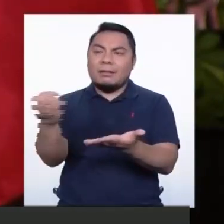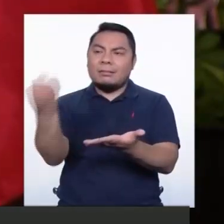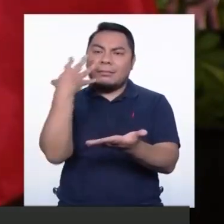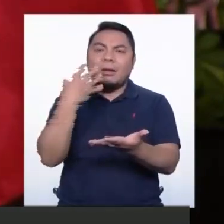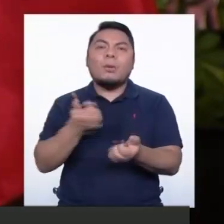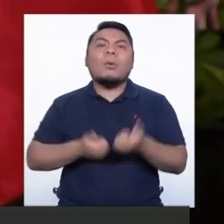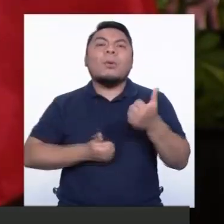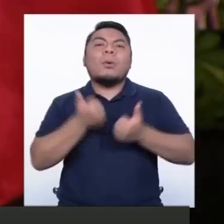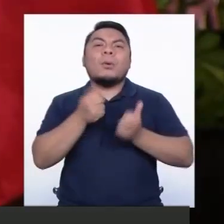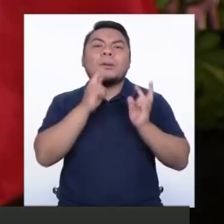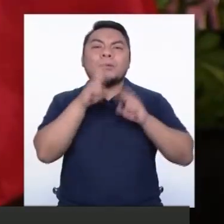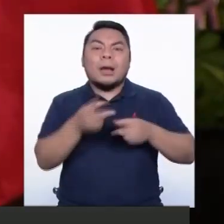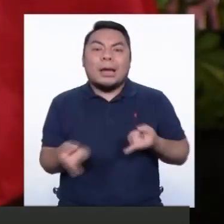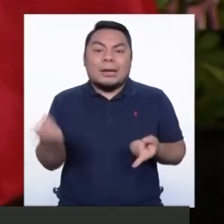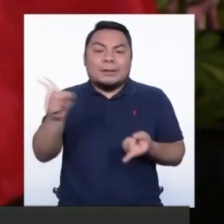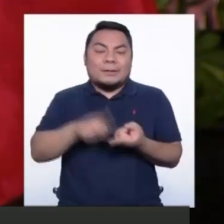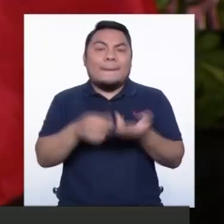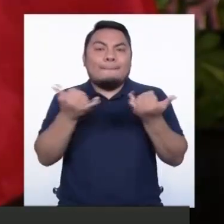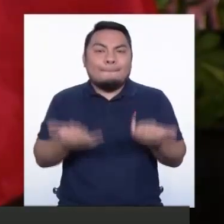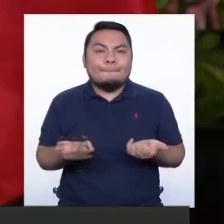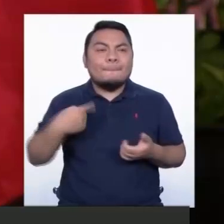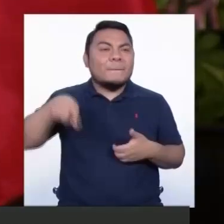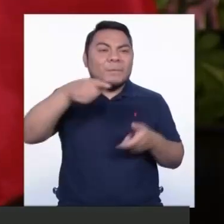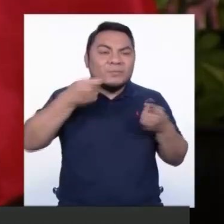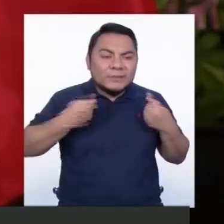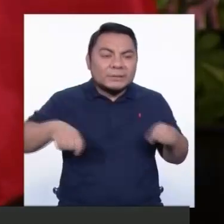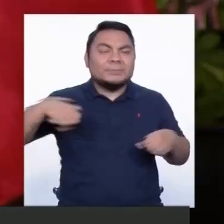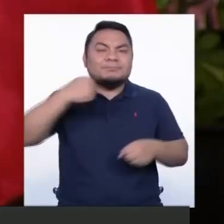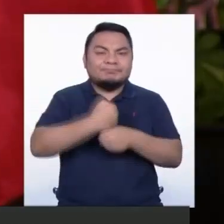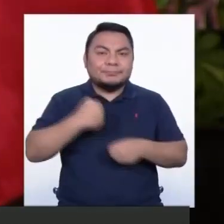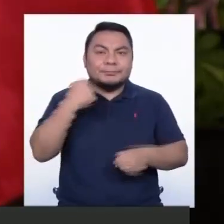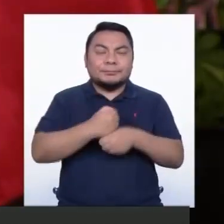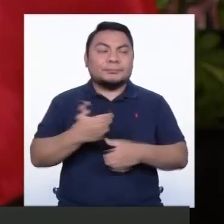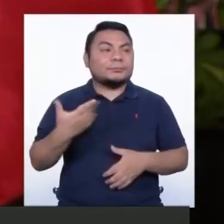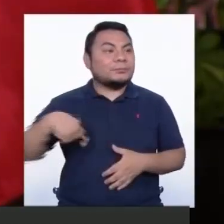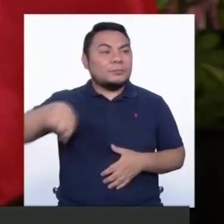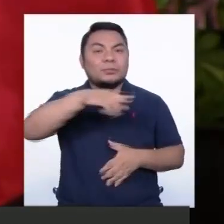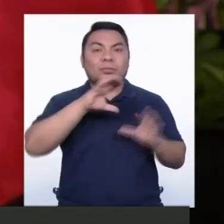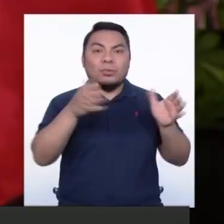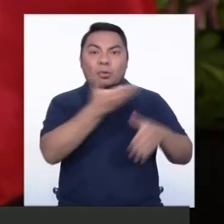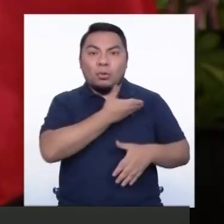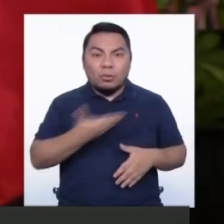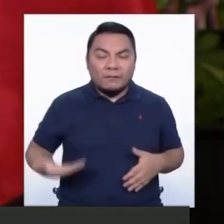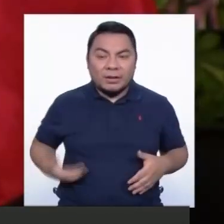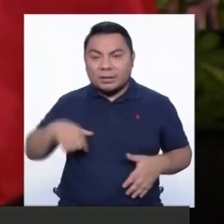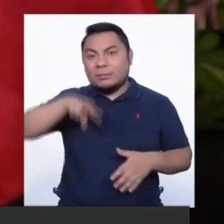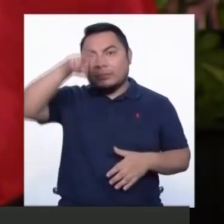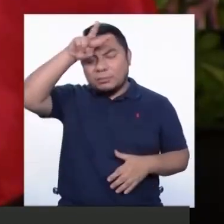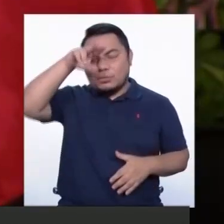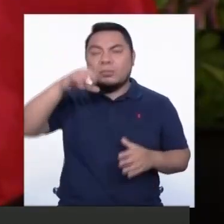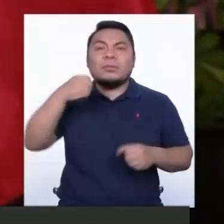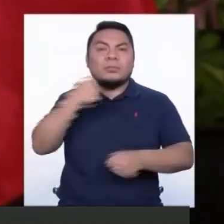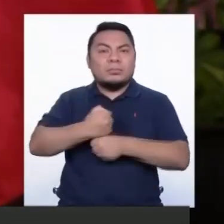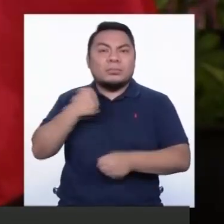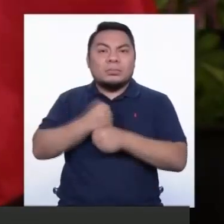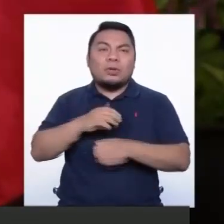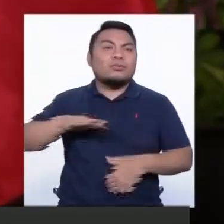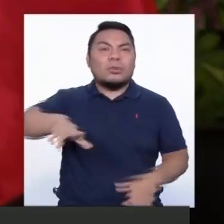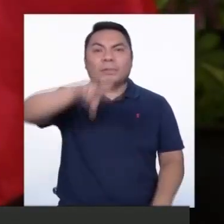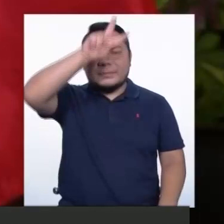es el resultado hasta la fecha de los esfuerzos que como gobierno, que como Estado y como